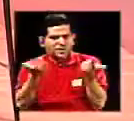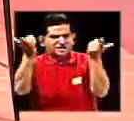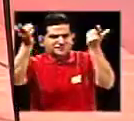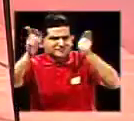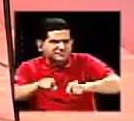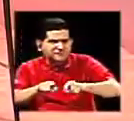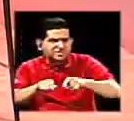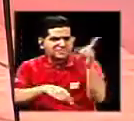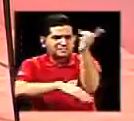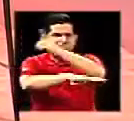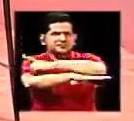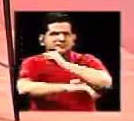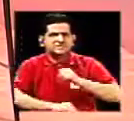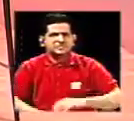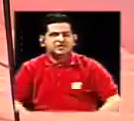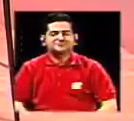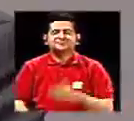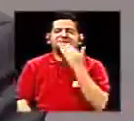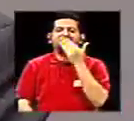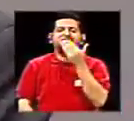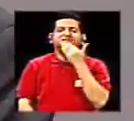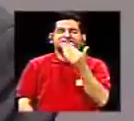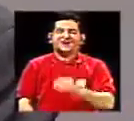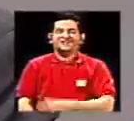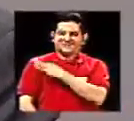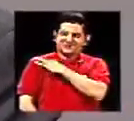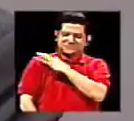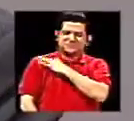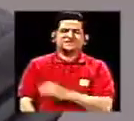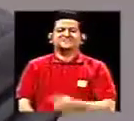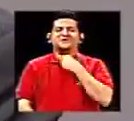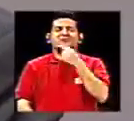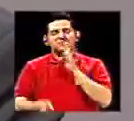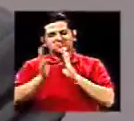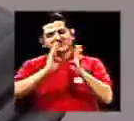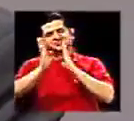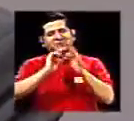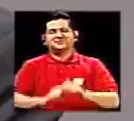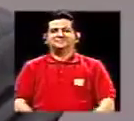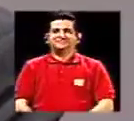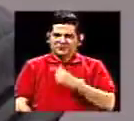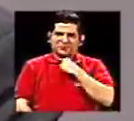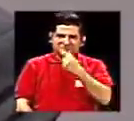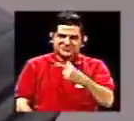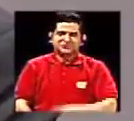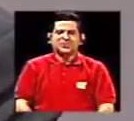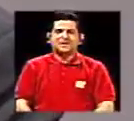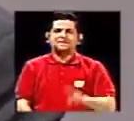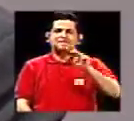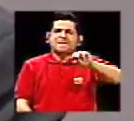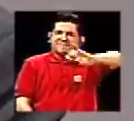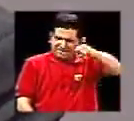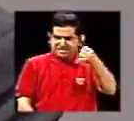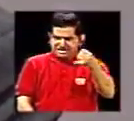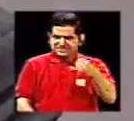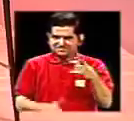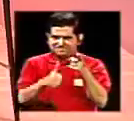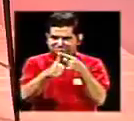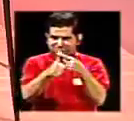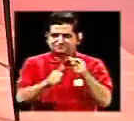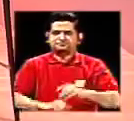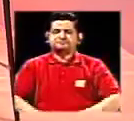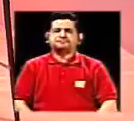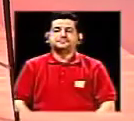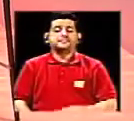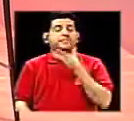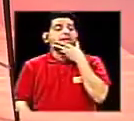pasado en estos días. Gracias por su invitación y un gusto poder platicar. Es un placer. Don Melvin, en primer lugar,